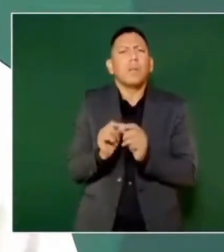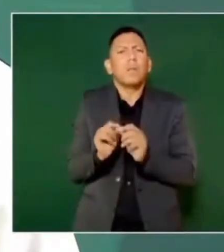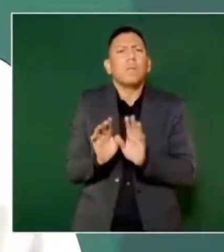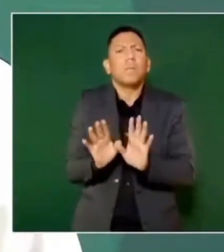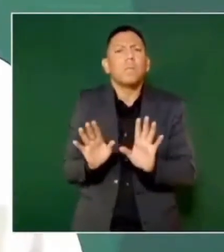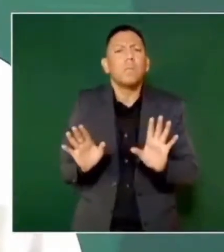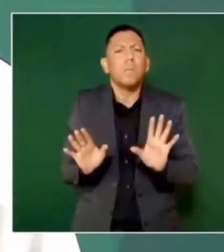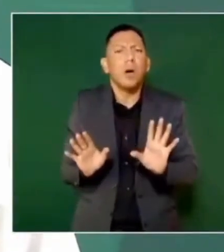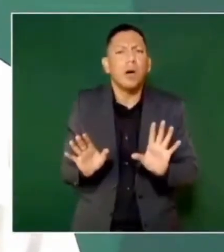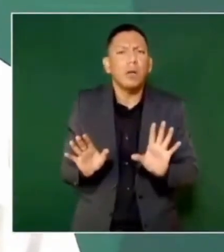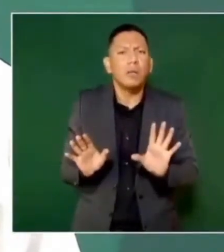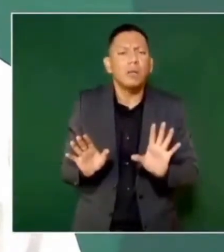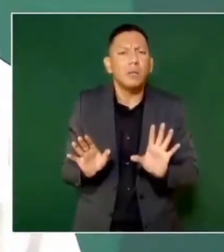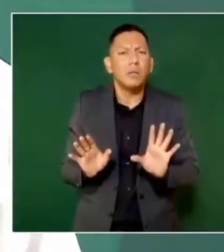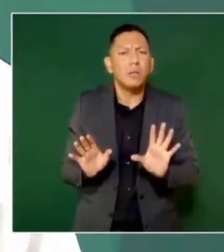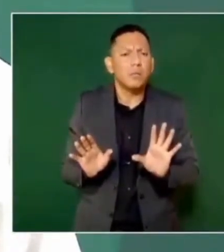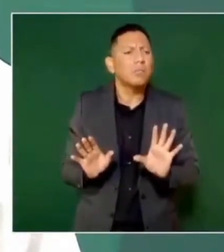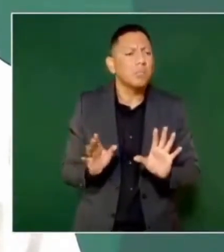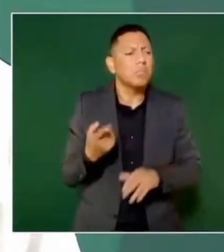resolución.